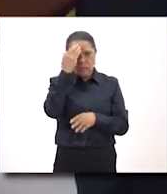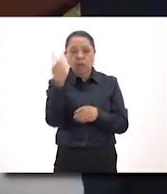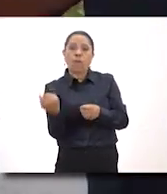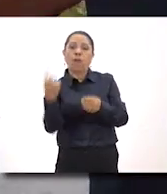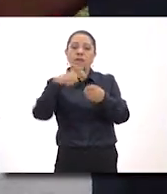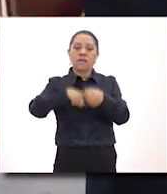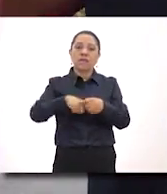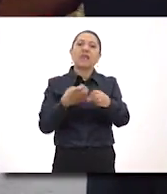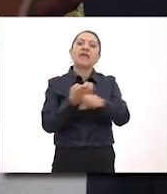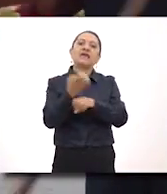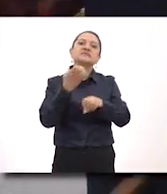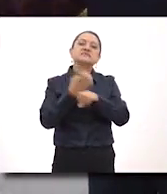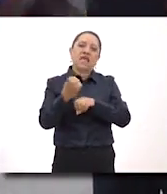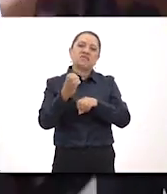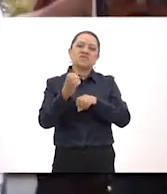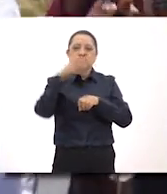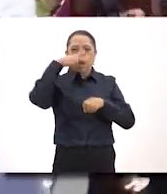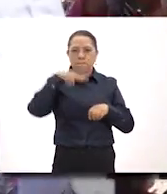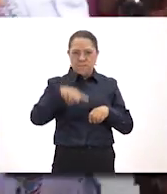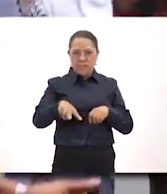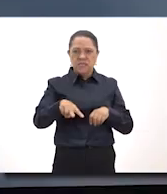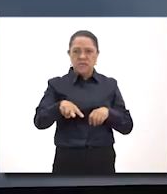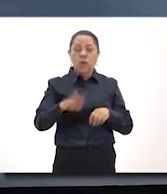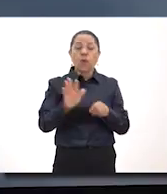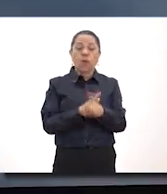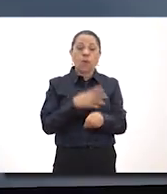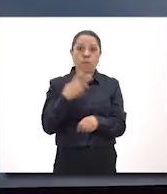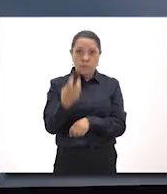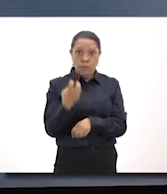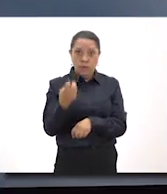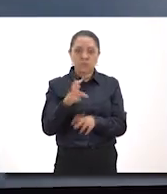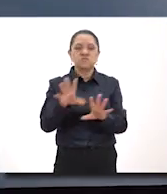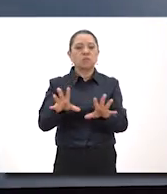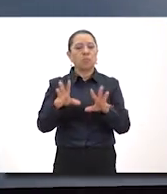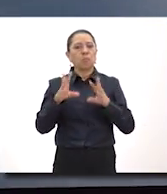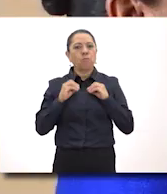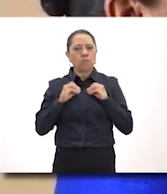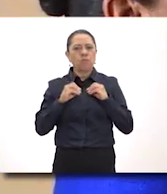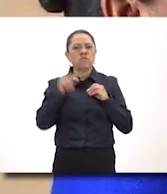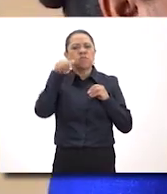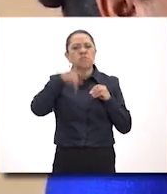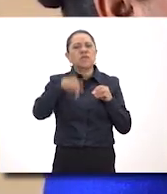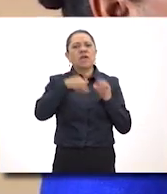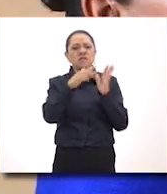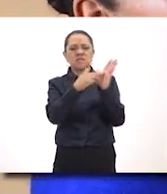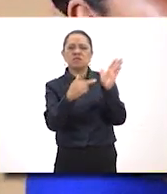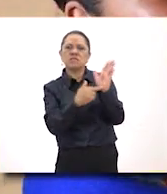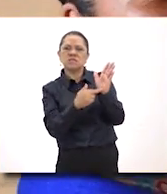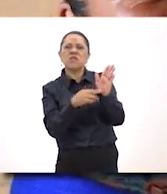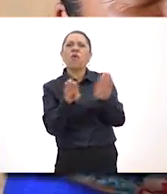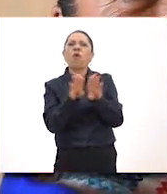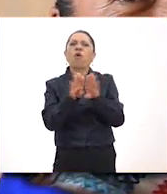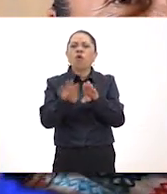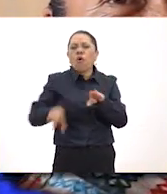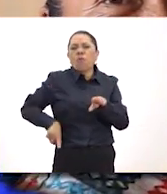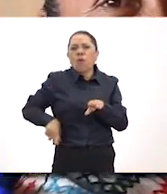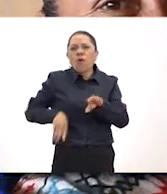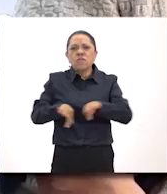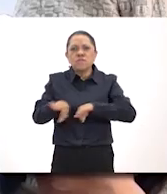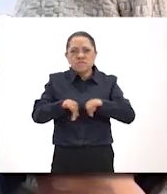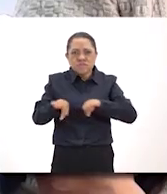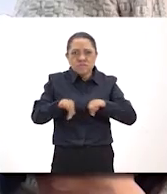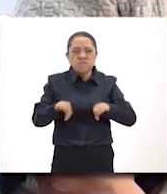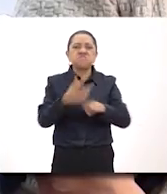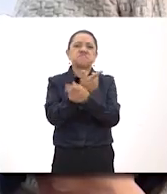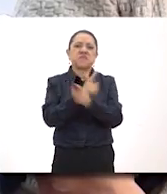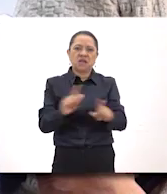parte integrante de los Estados Unidos mexicanos y, en consecuencia, adopta para su régimen interior la forma de gobierno